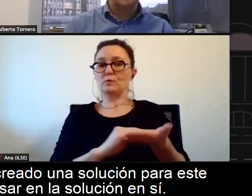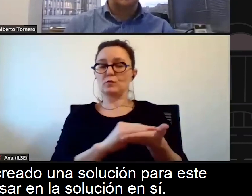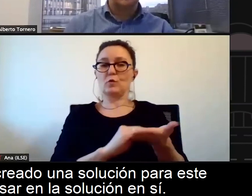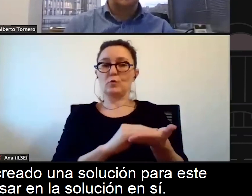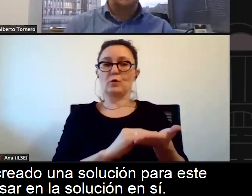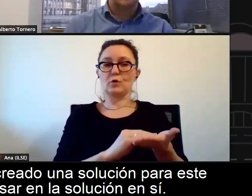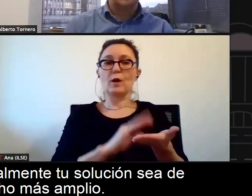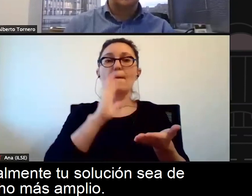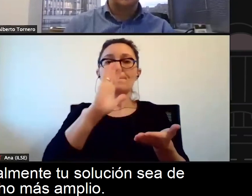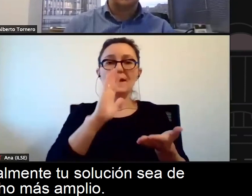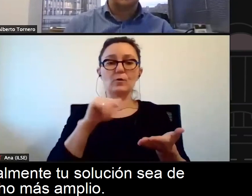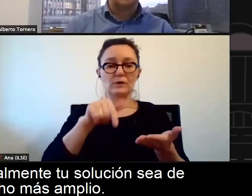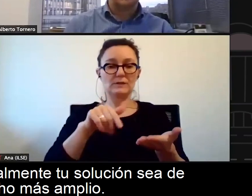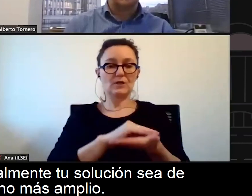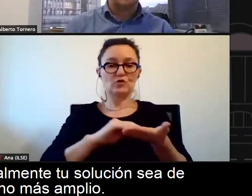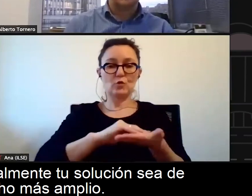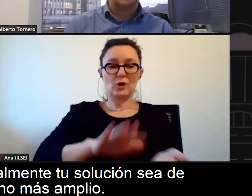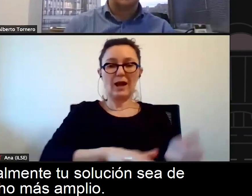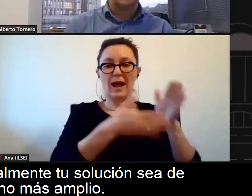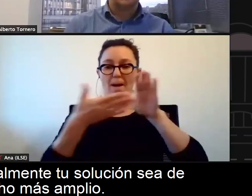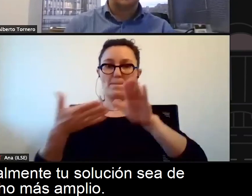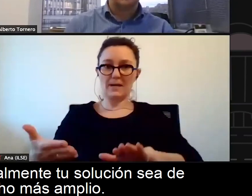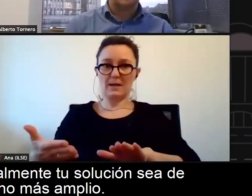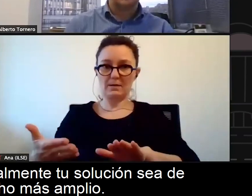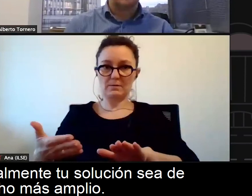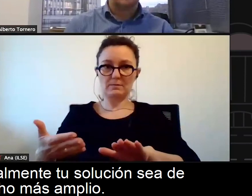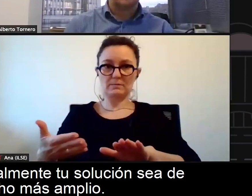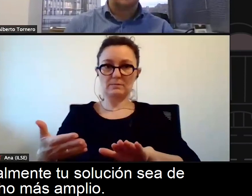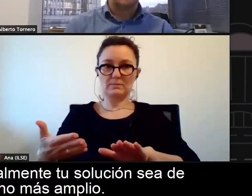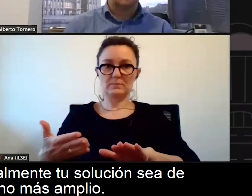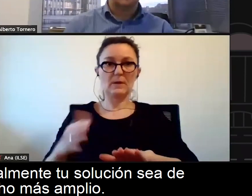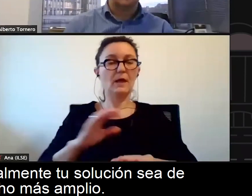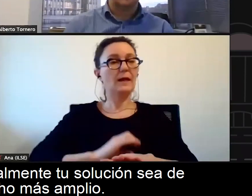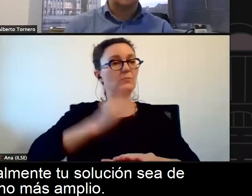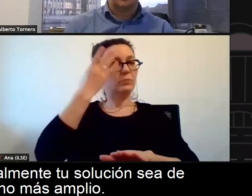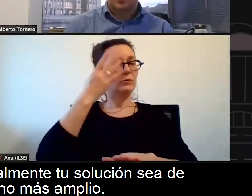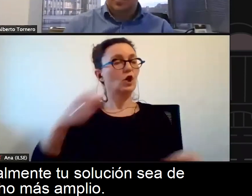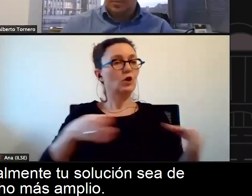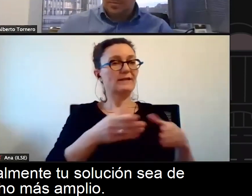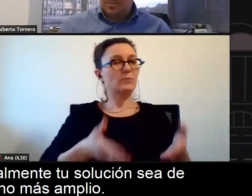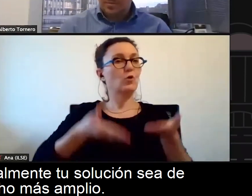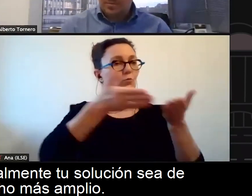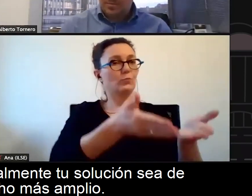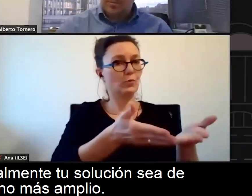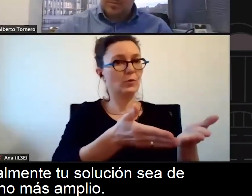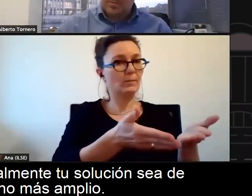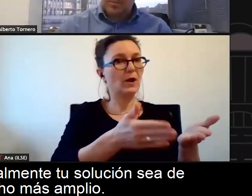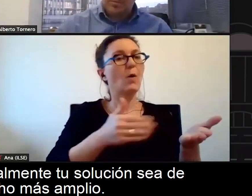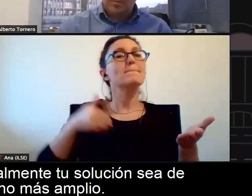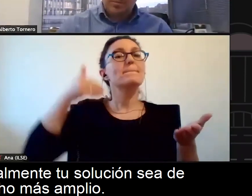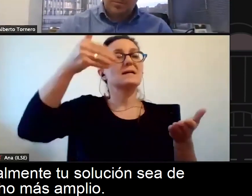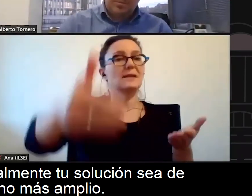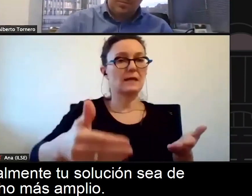sí, en esta aplicabilidad de la solución, más allá de la idea inicial que tú tenías de colectivo objetivo. Porque te puede hacer que realmente